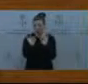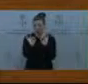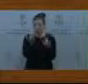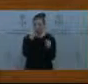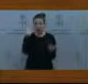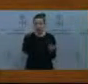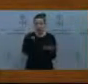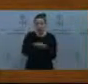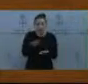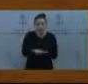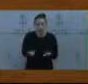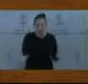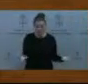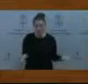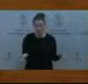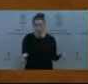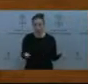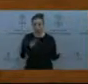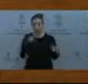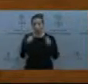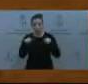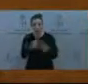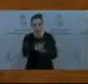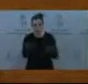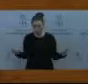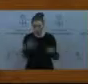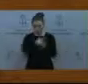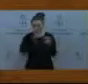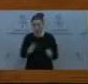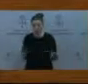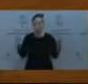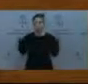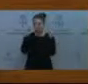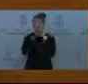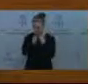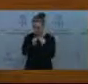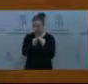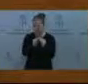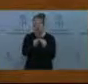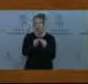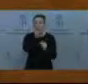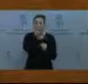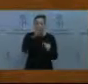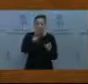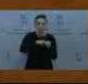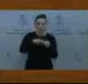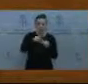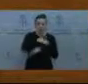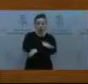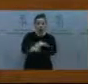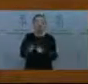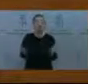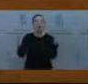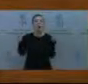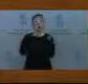señorías coinciden, buena parte de los miembros del Gobierno coinciden, nosotros creemos, y lo hemos